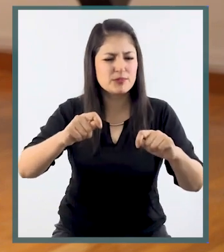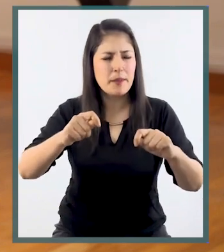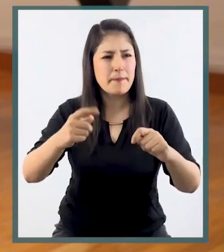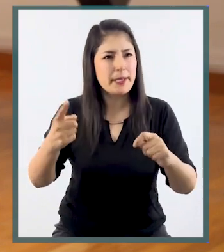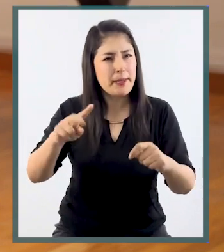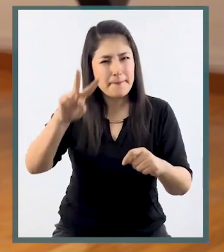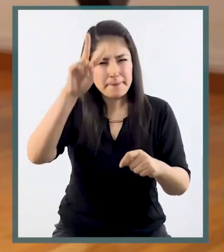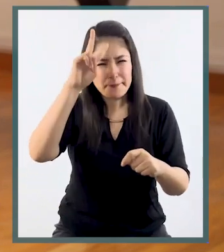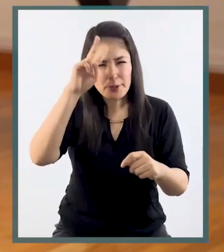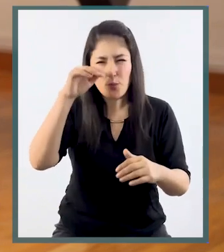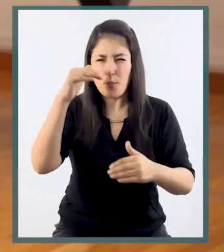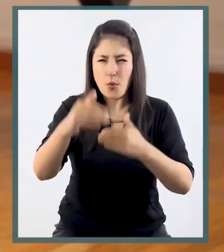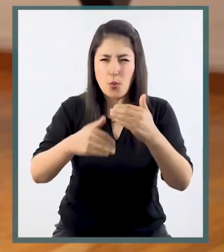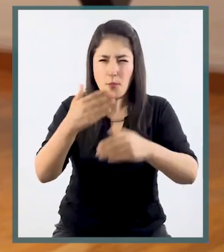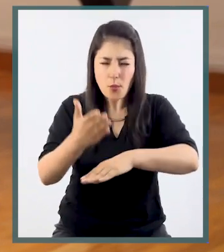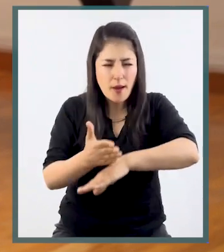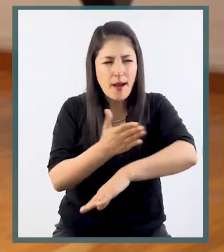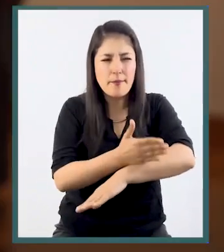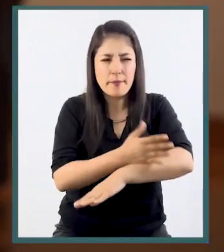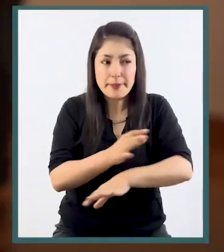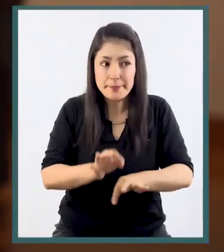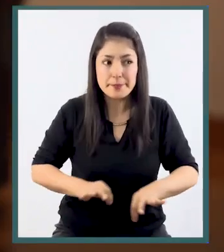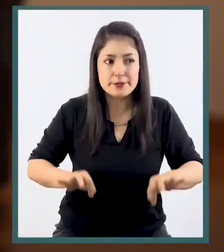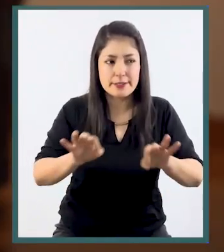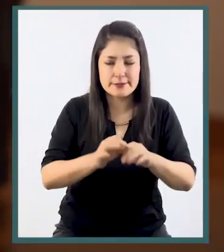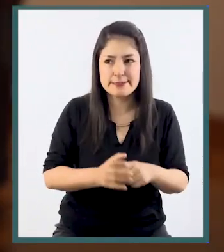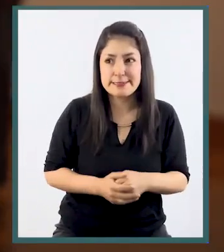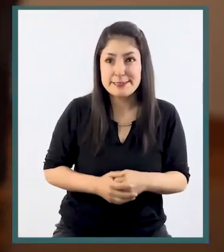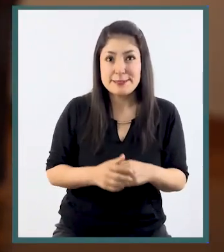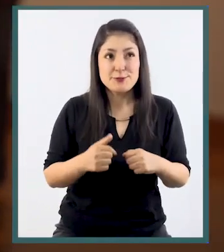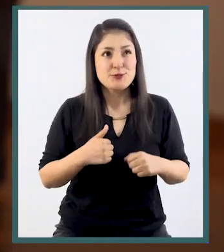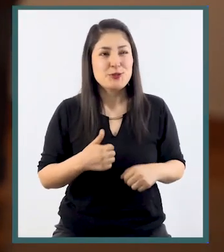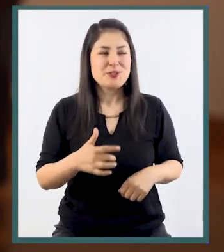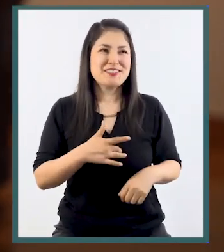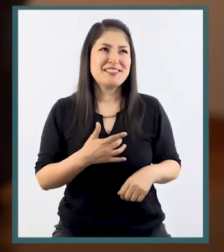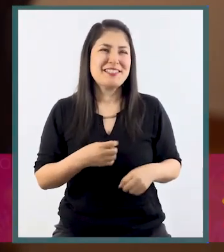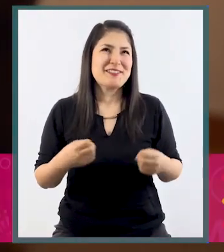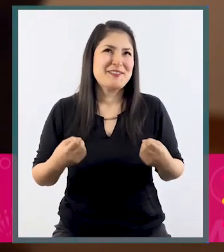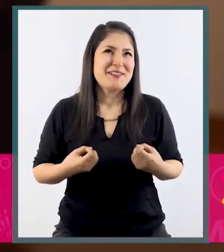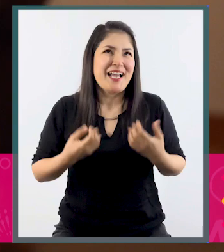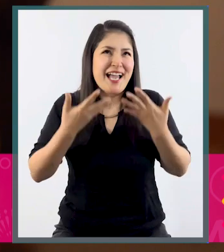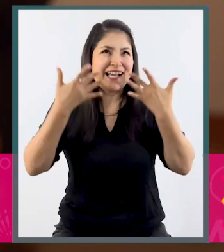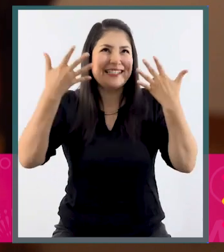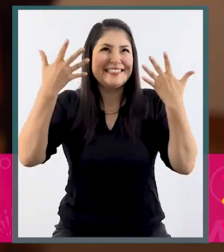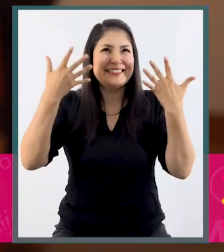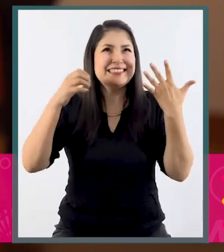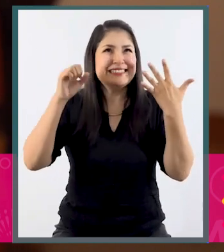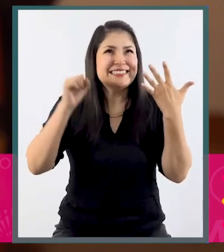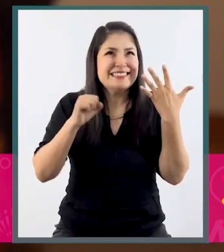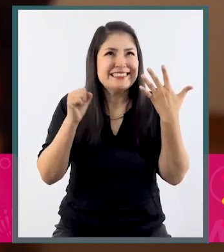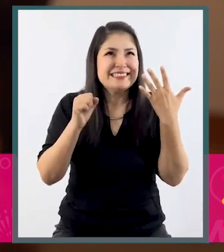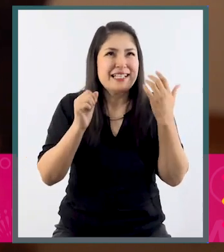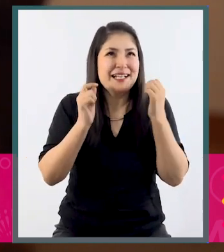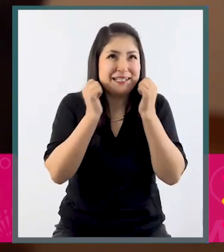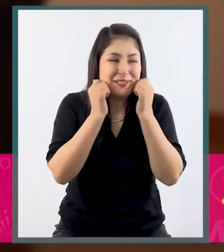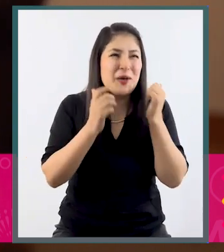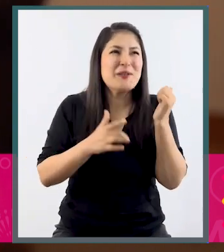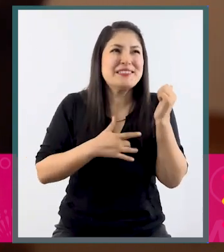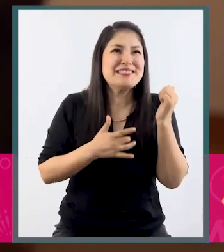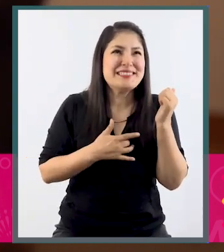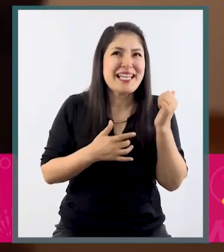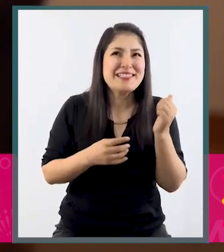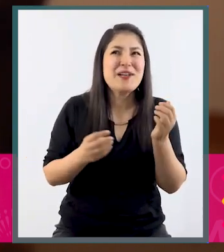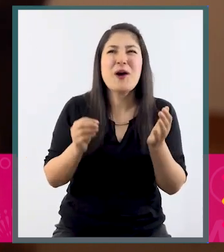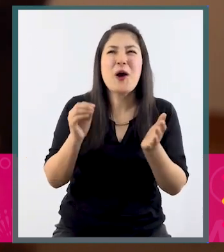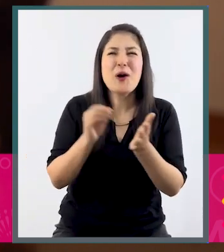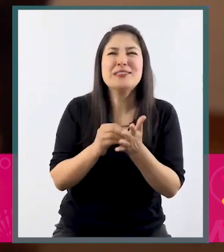para tener un Perú mejor, mucho mejor. Sí, siento mucha alegría al escuchar, siento como que, ay, otra